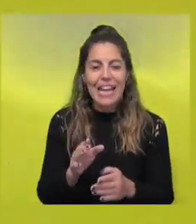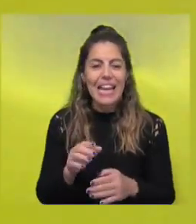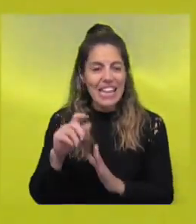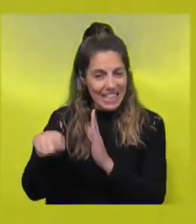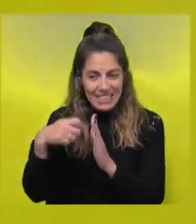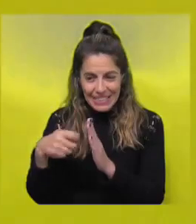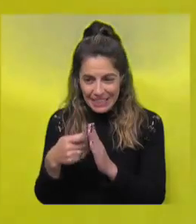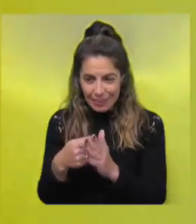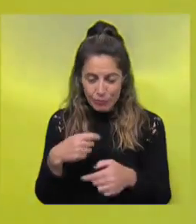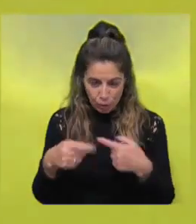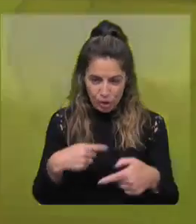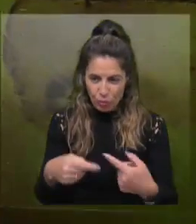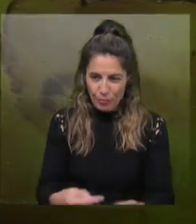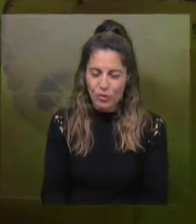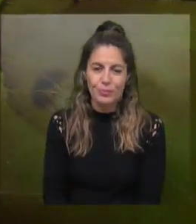ver, lo vemos.